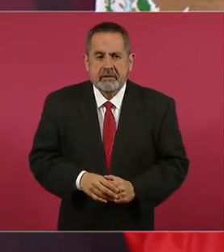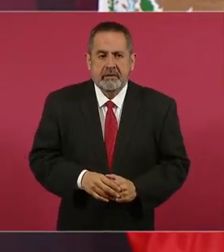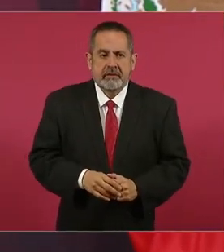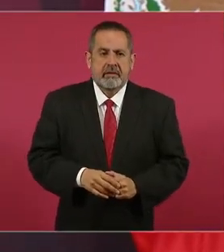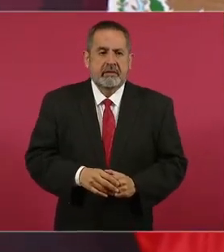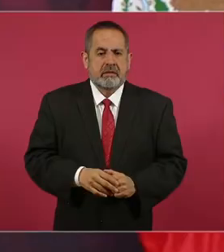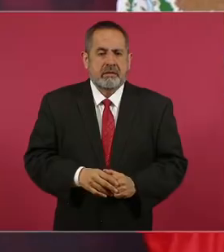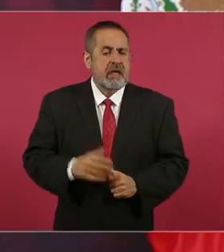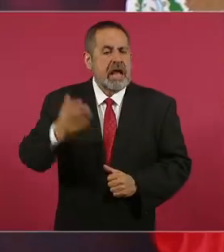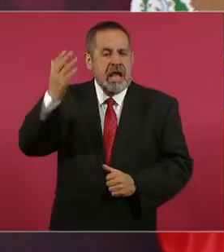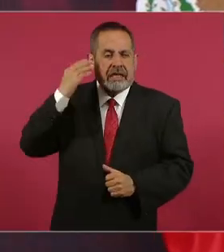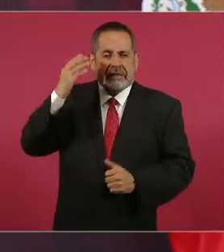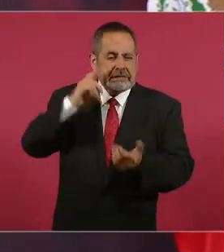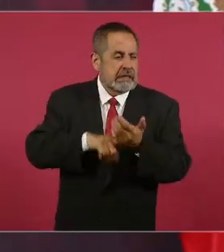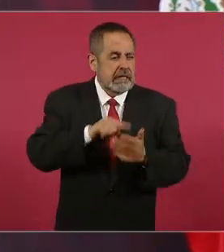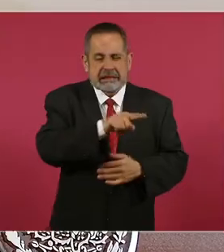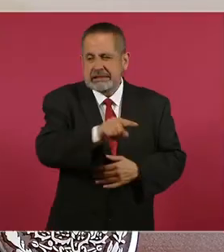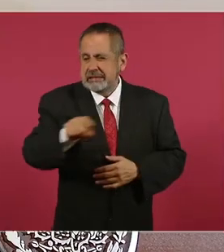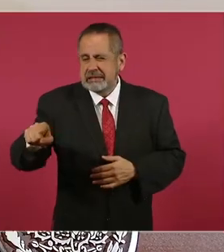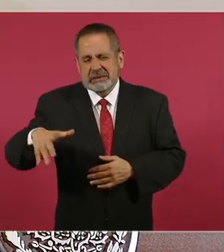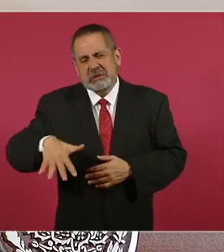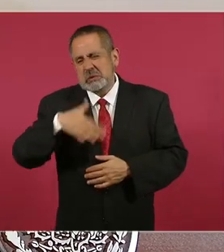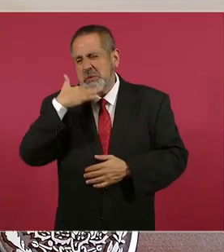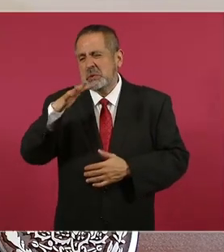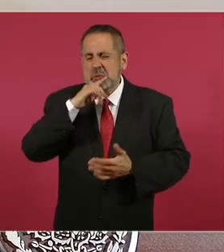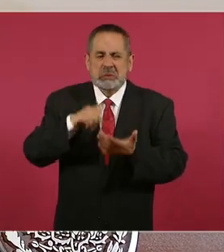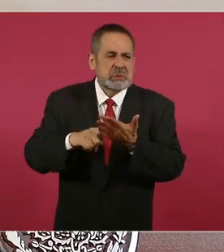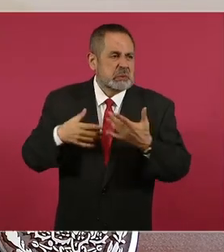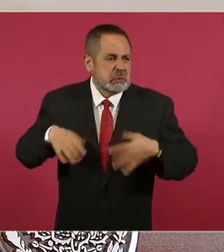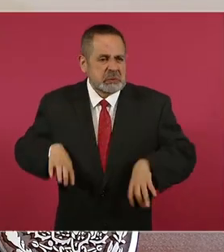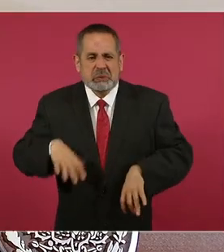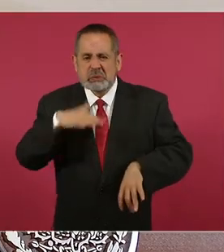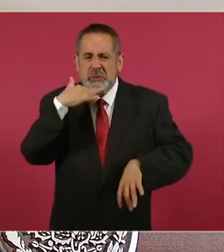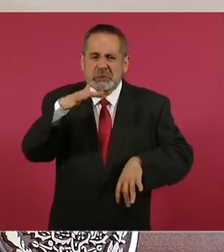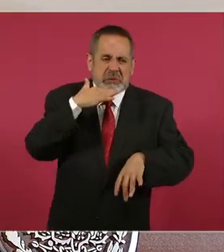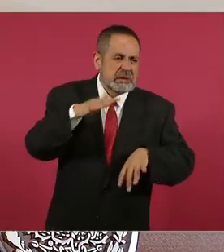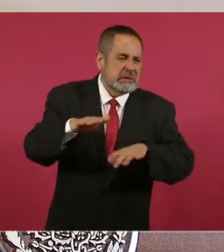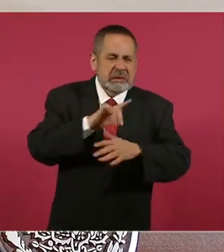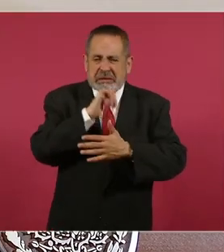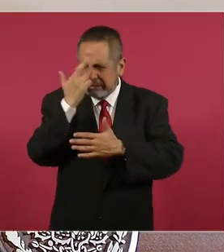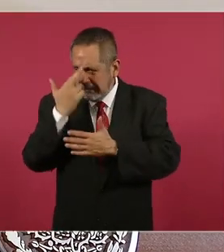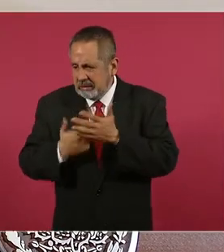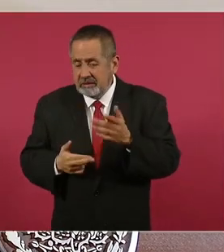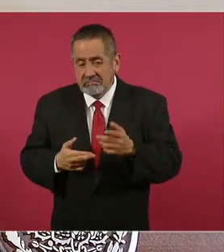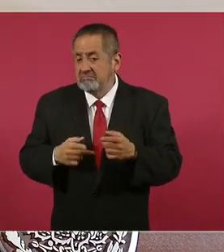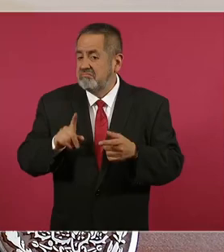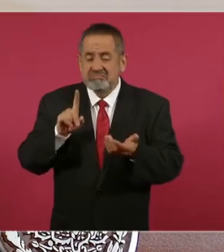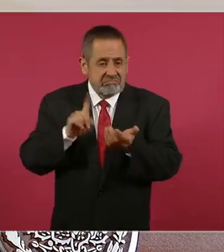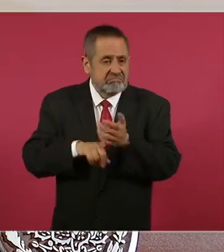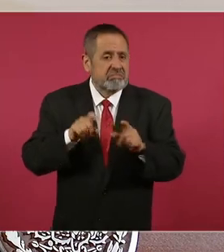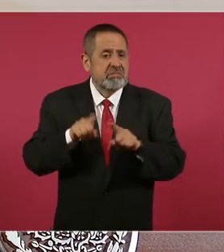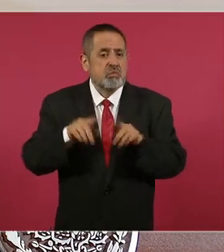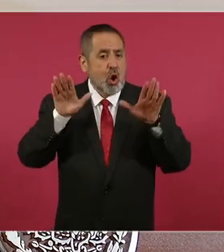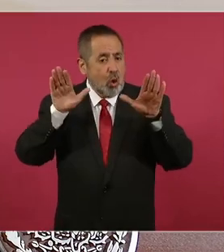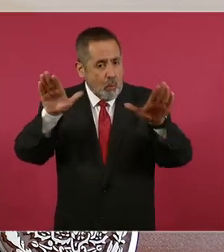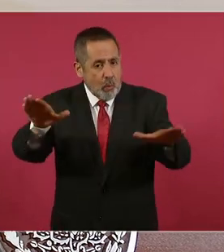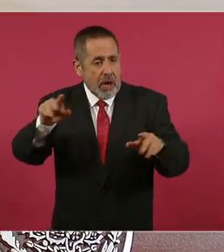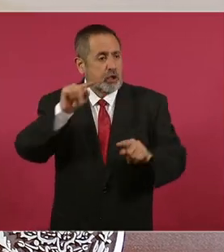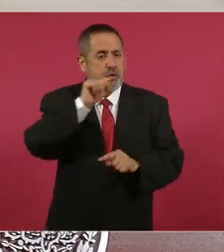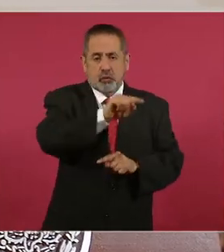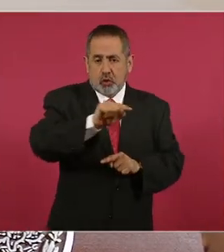había mucha corrupción, tanto en puertos como en los aeropuertos. Y lo